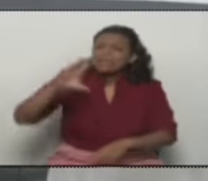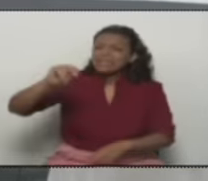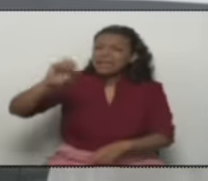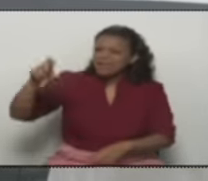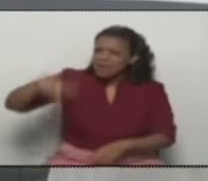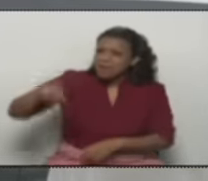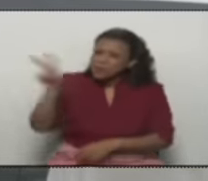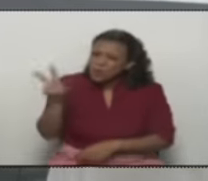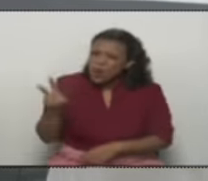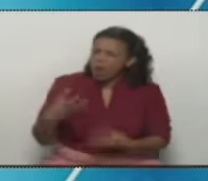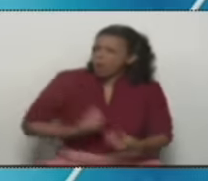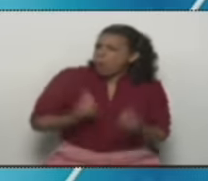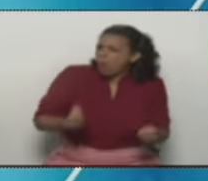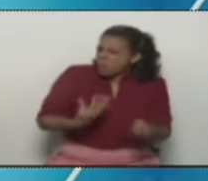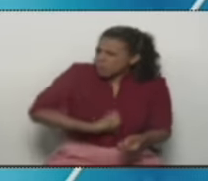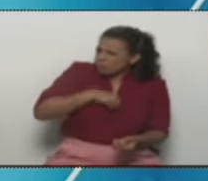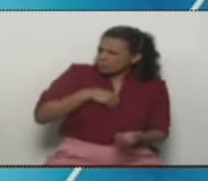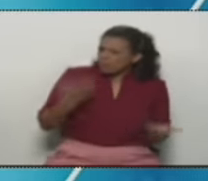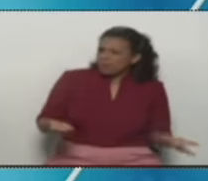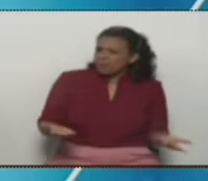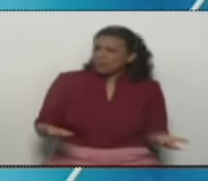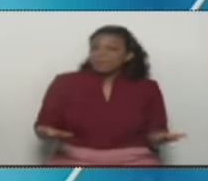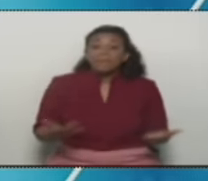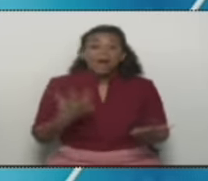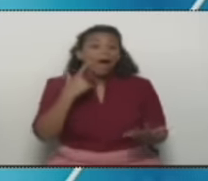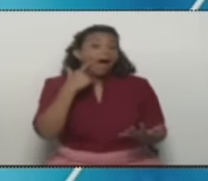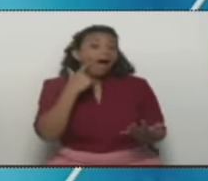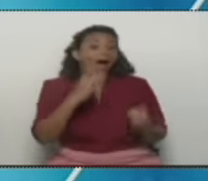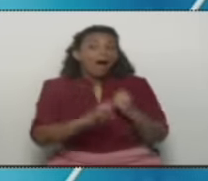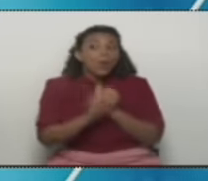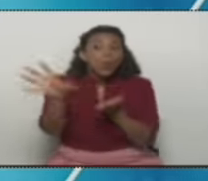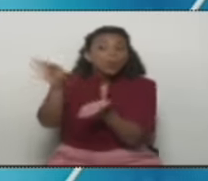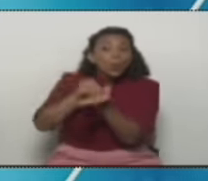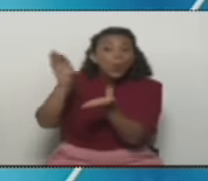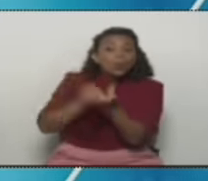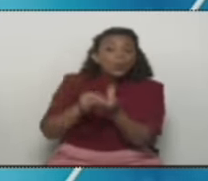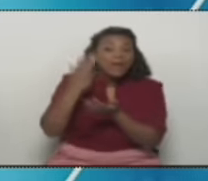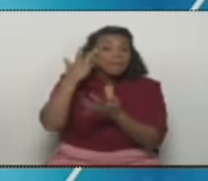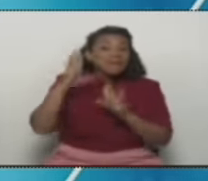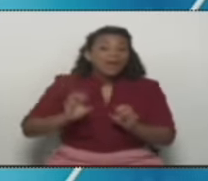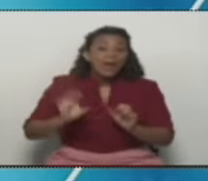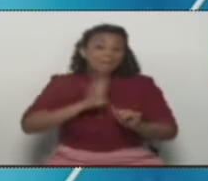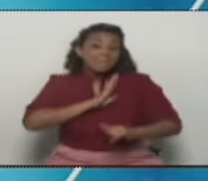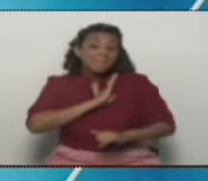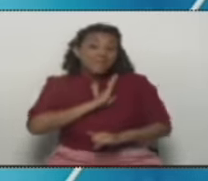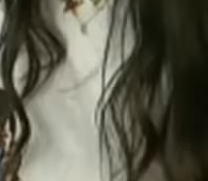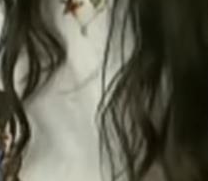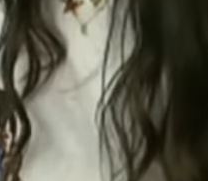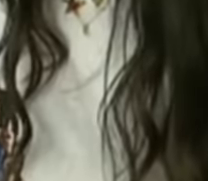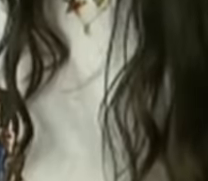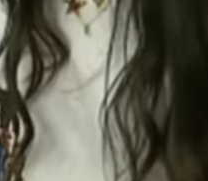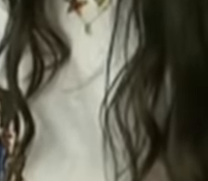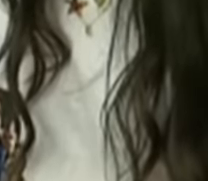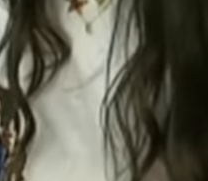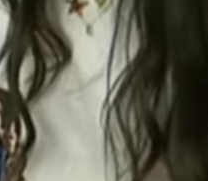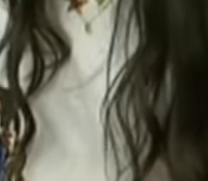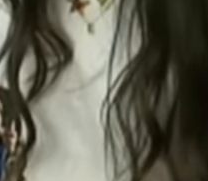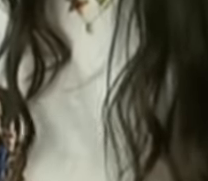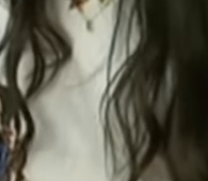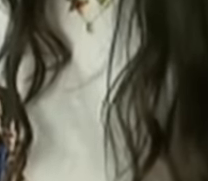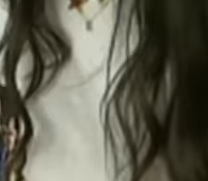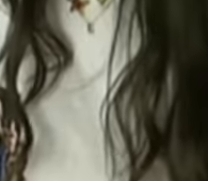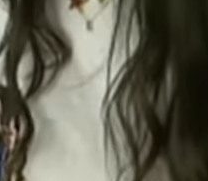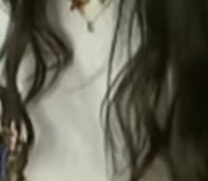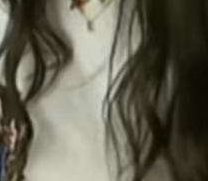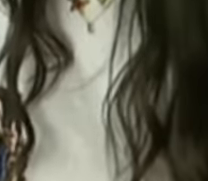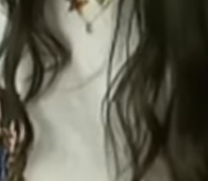dice, desde el Wilson Center, vamos a crear un sistema de conteo que es más fiable que el Consejo Electoral. Mientras habla el profesor Moncada,